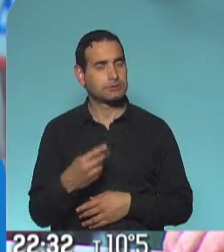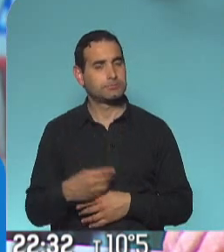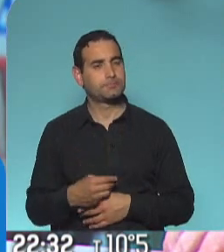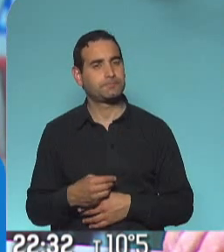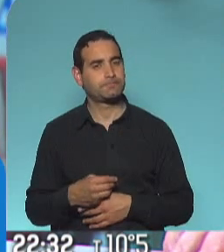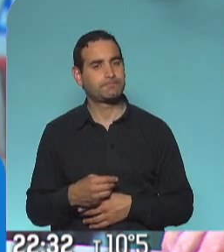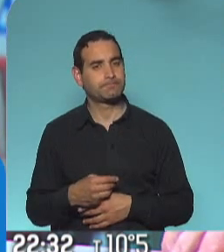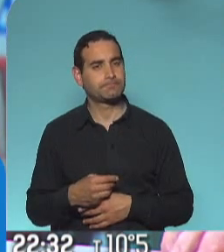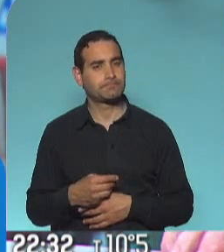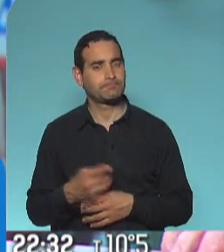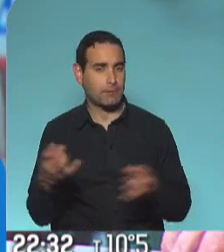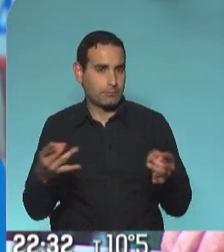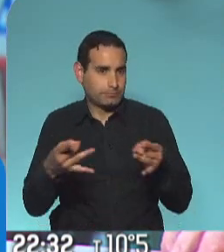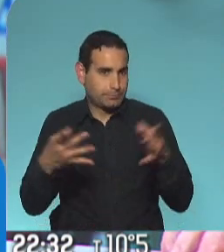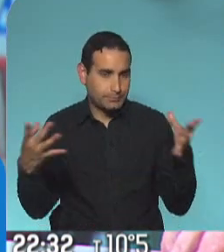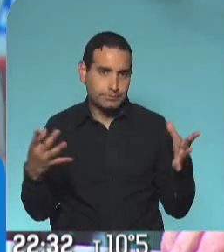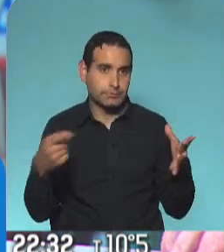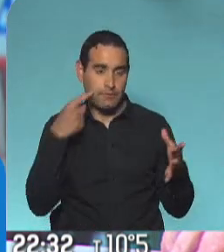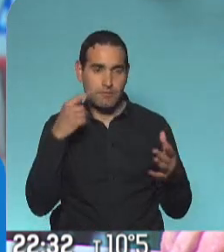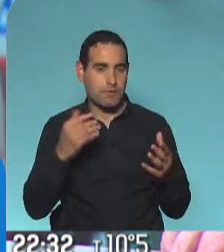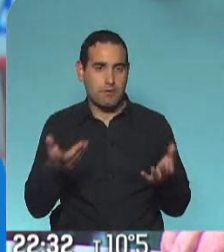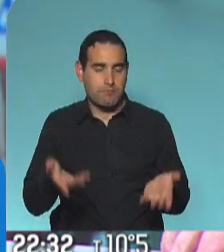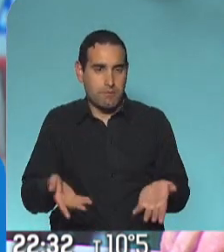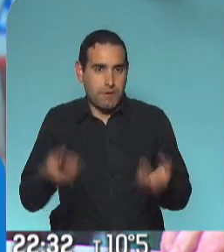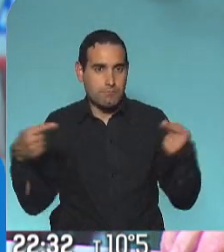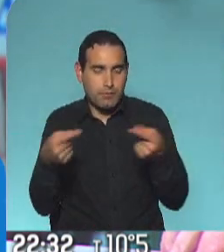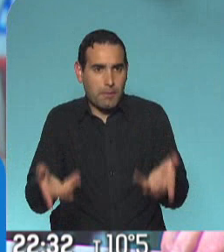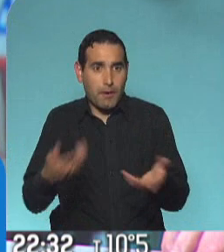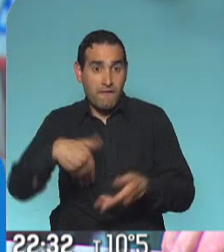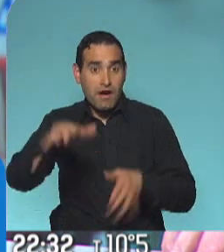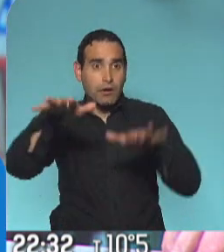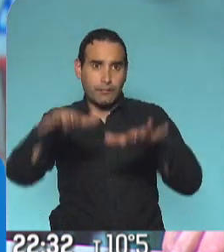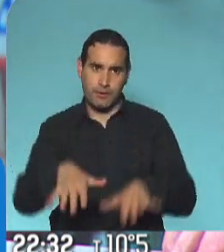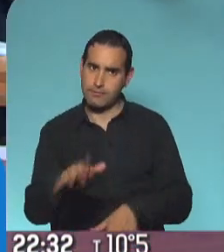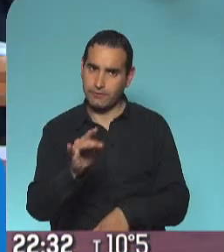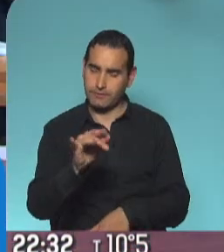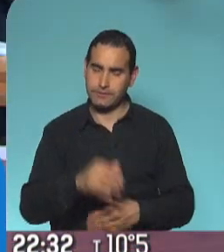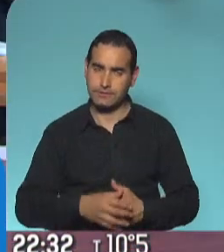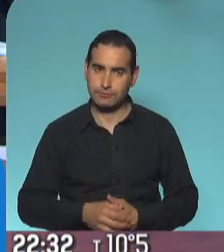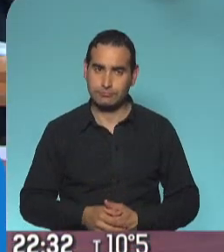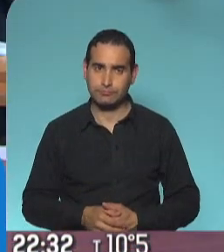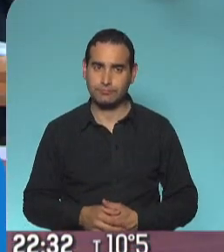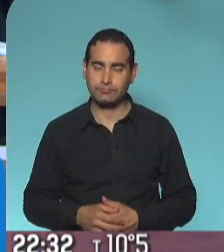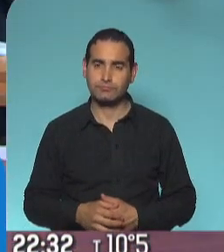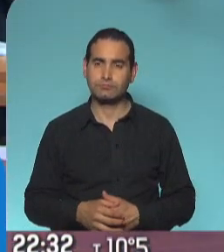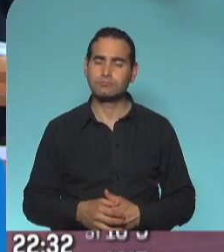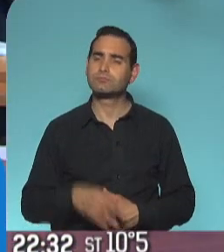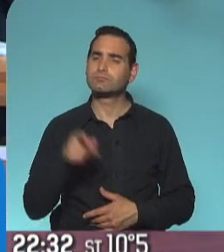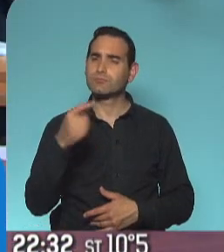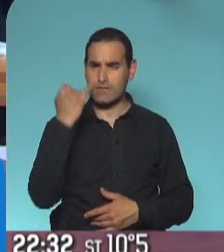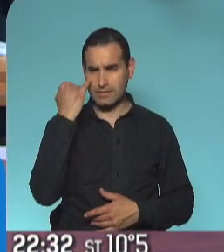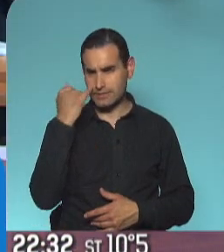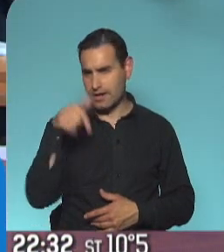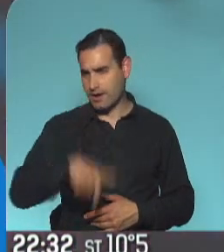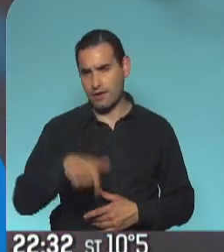bueno, a través de esta escalada no parece que fueran a minorar en el futuro, ¿no? Y Sergio, ya se están